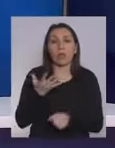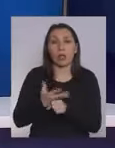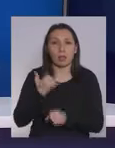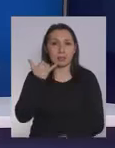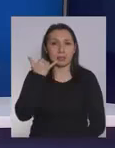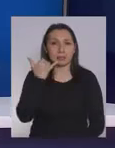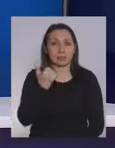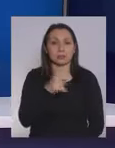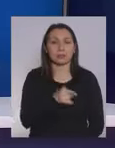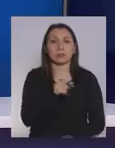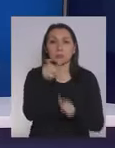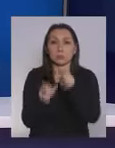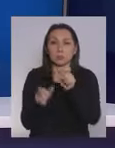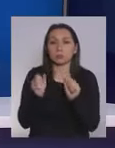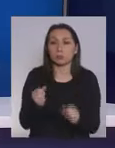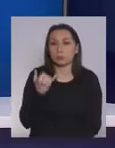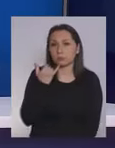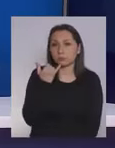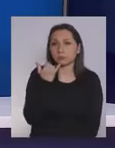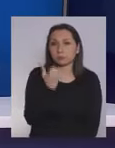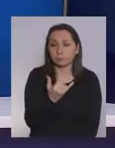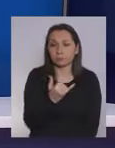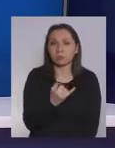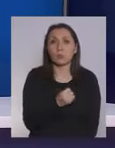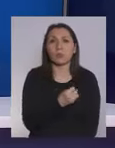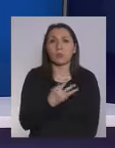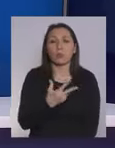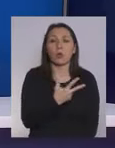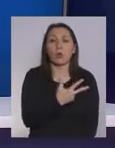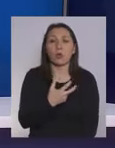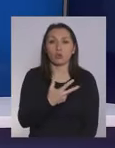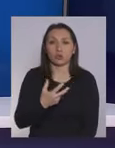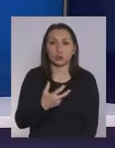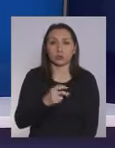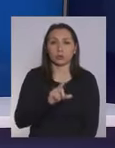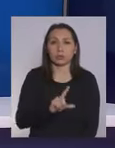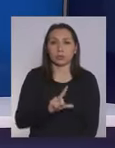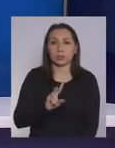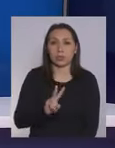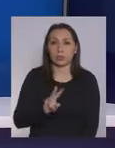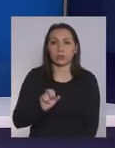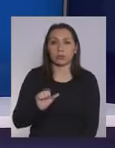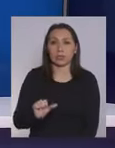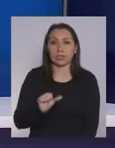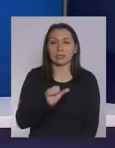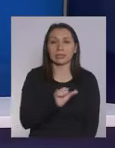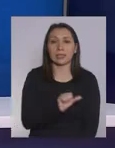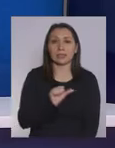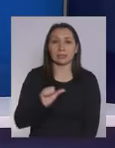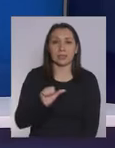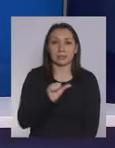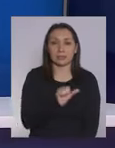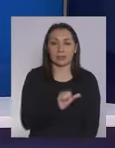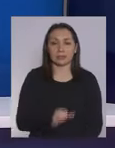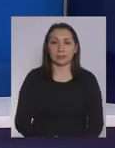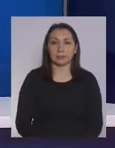un número de teléfono al cual las personas pueden llamar que es el 807 2 6 6 6